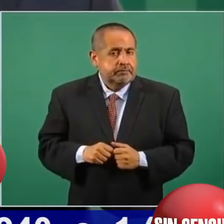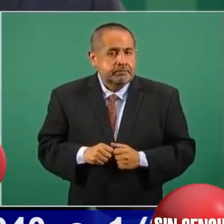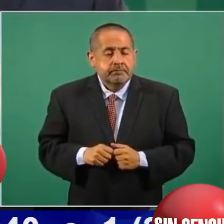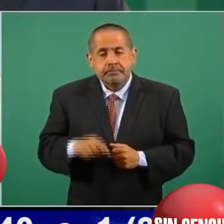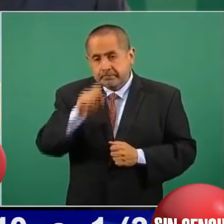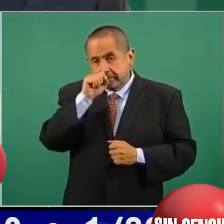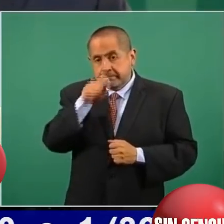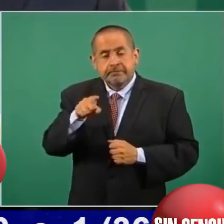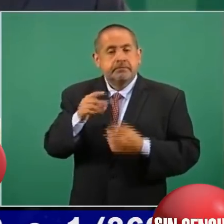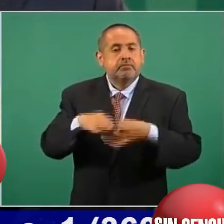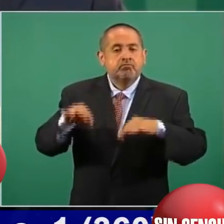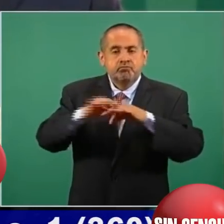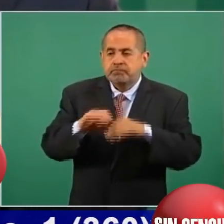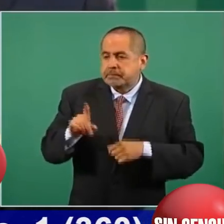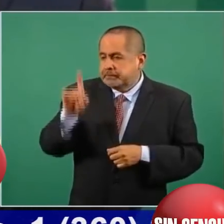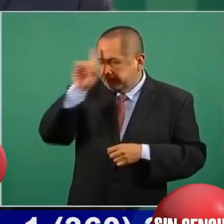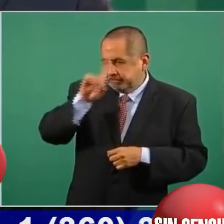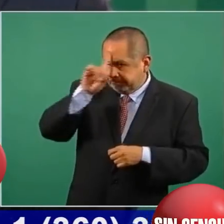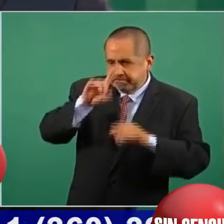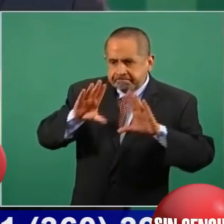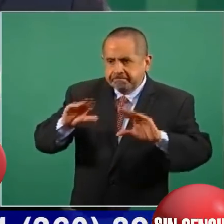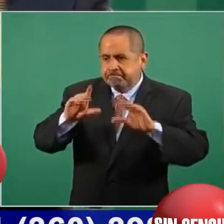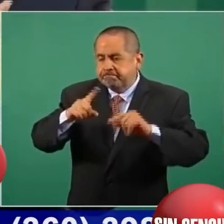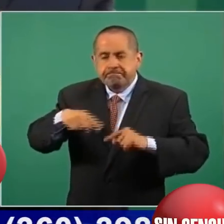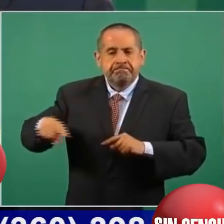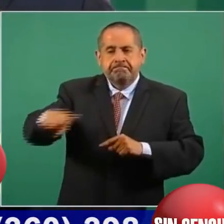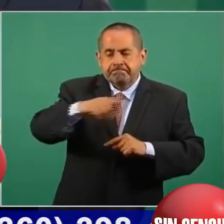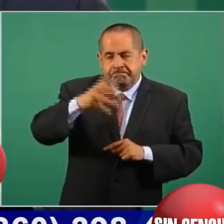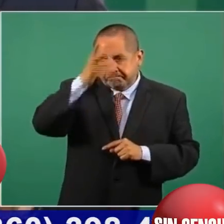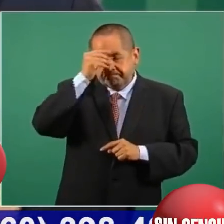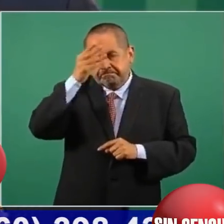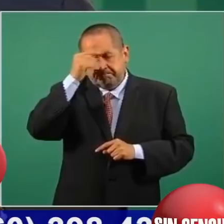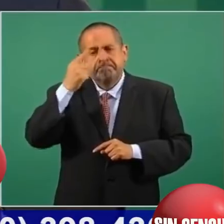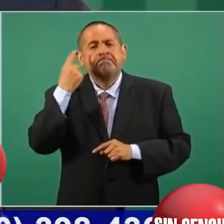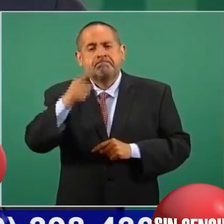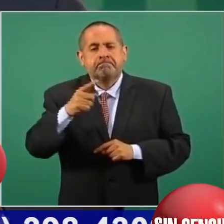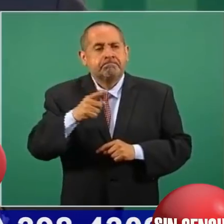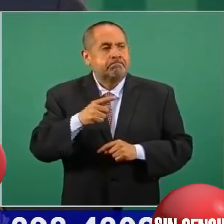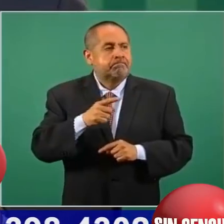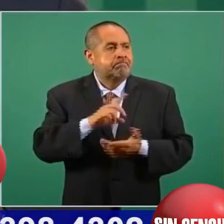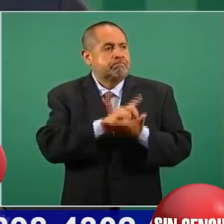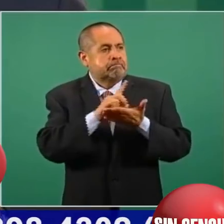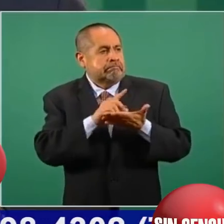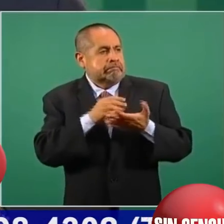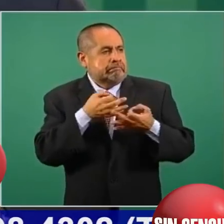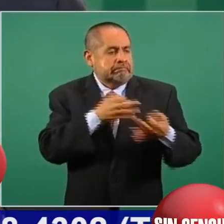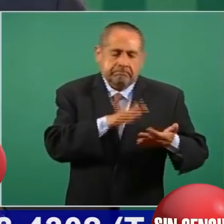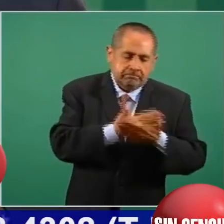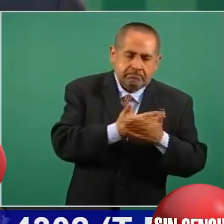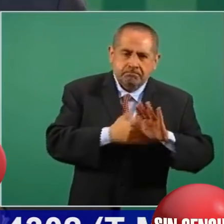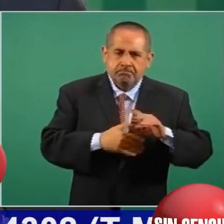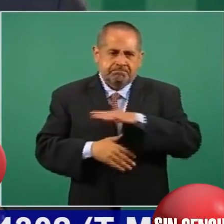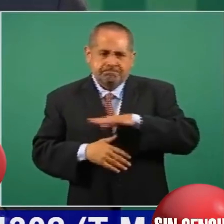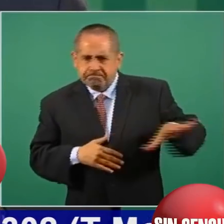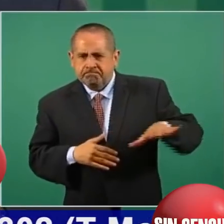el que haya orientación en contra de las adicciones,